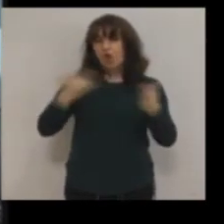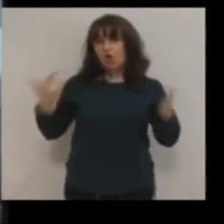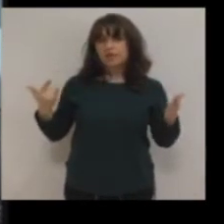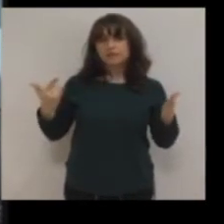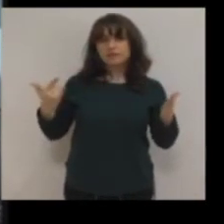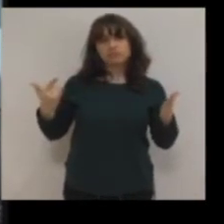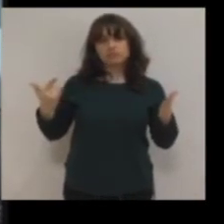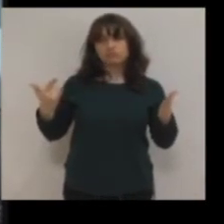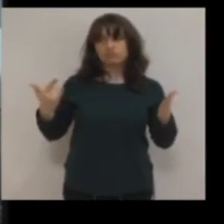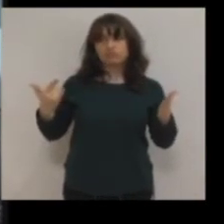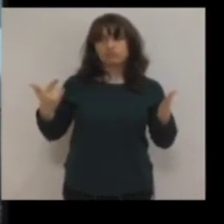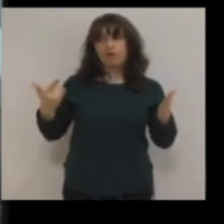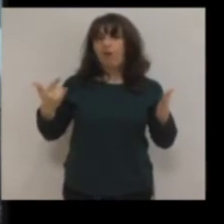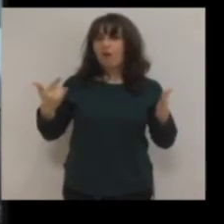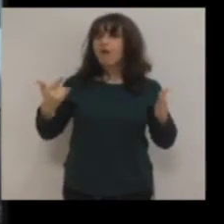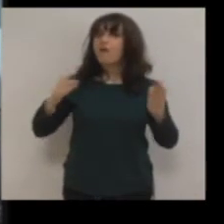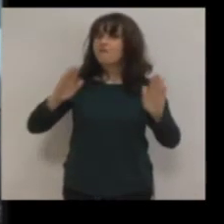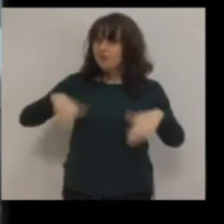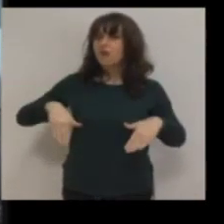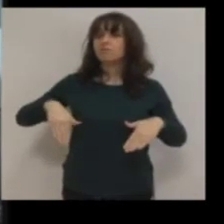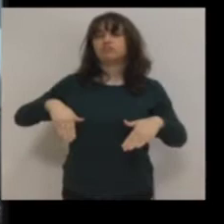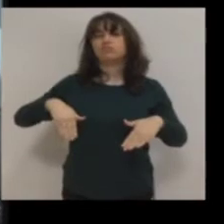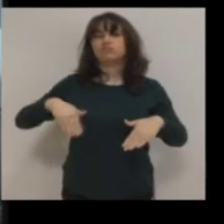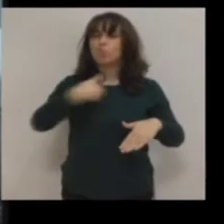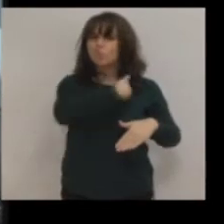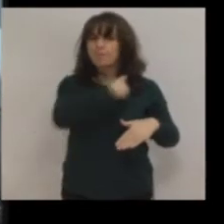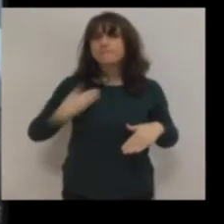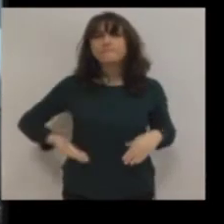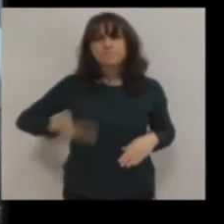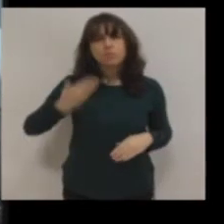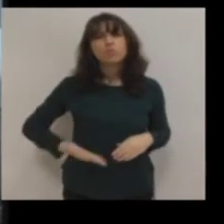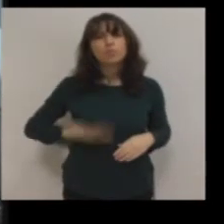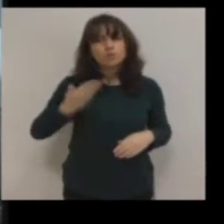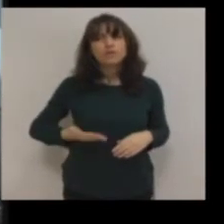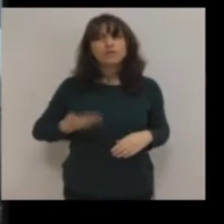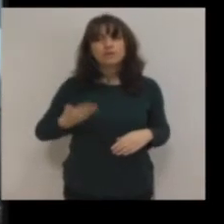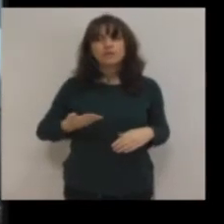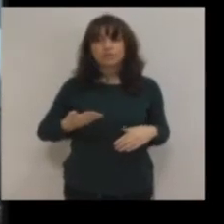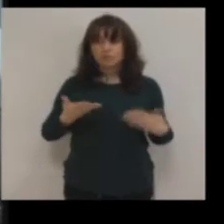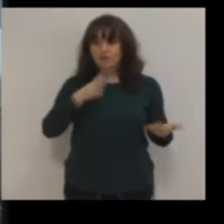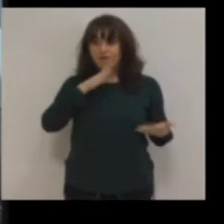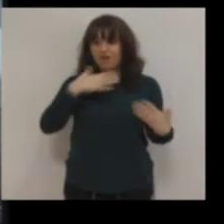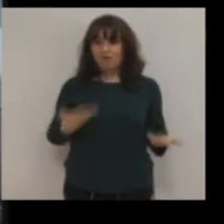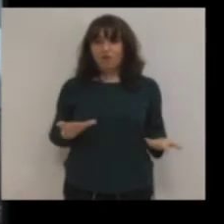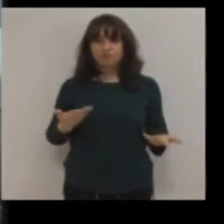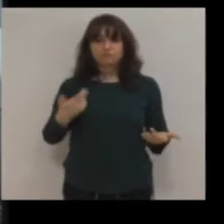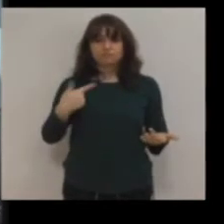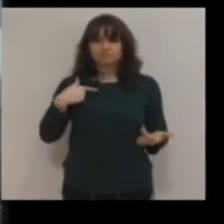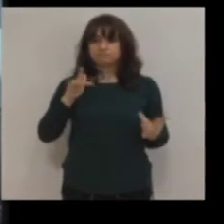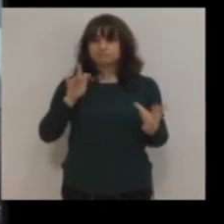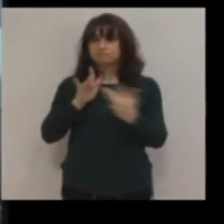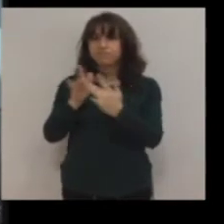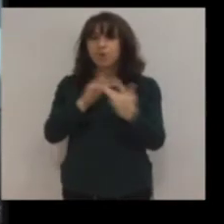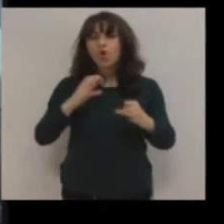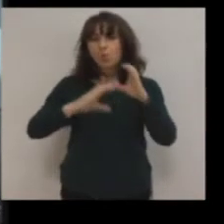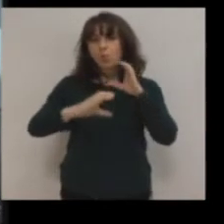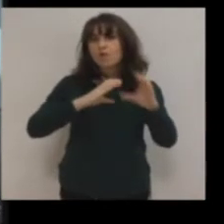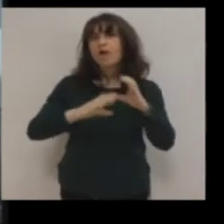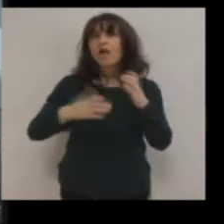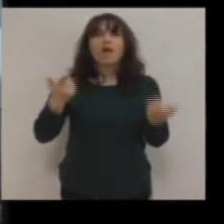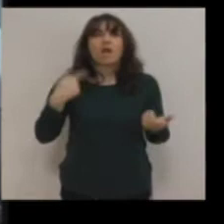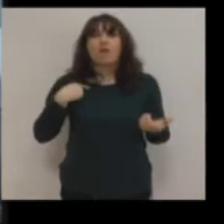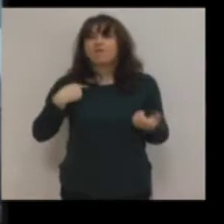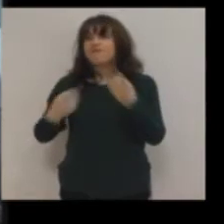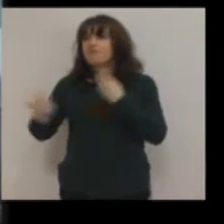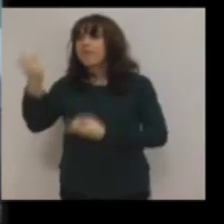jugar un papel muy, muy, muy importante, evidentemente. Cuando hoy nos podemos comunicar o acceder a la información que está tanto en Japón como